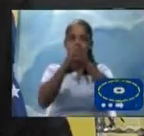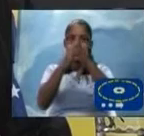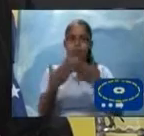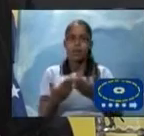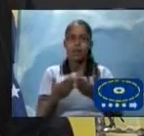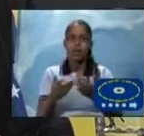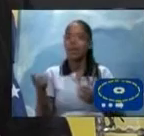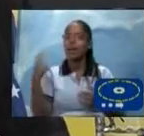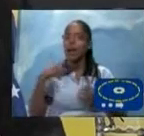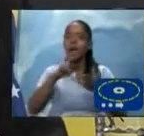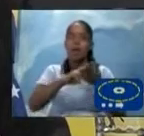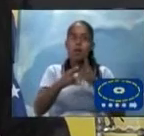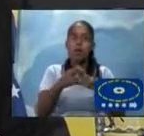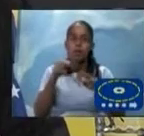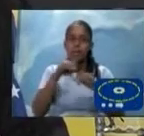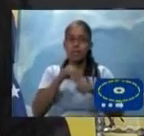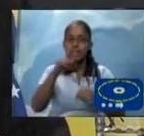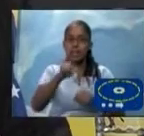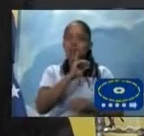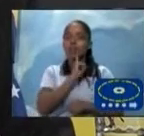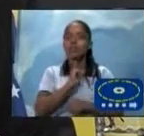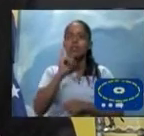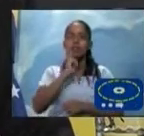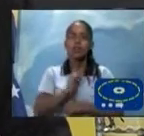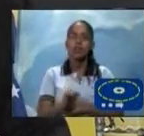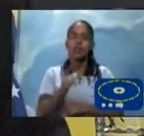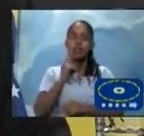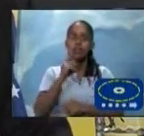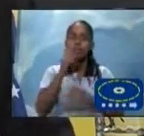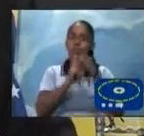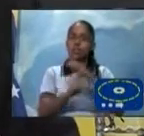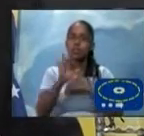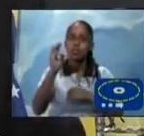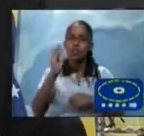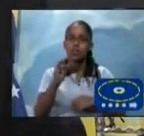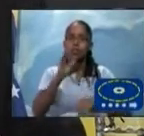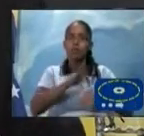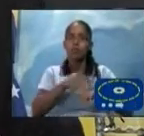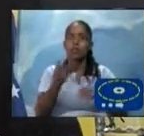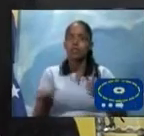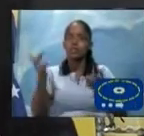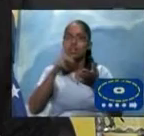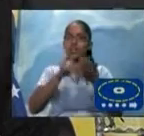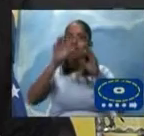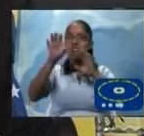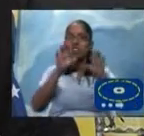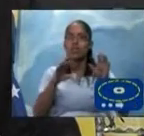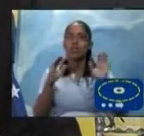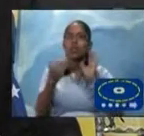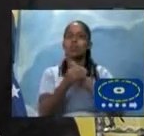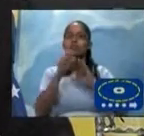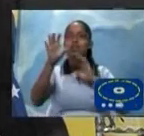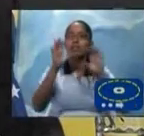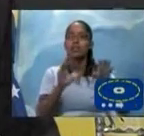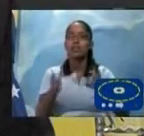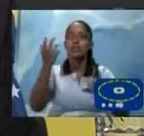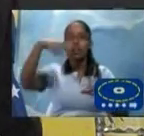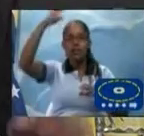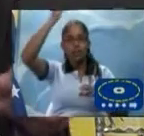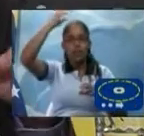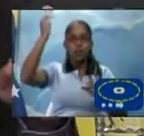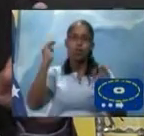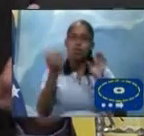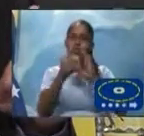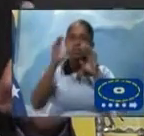palabra. Hay paz en Israel. Sí, dice el verso 7, porque se levantará nación contra nación y reino contra